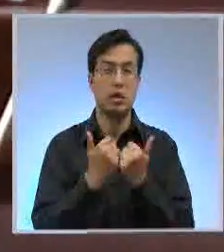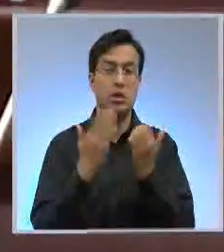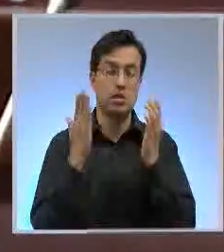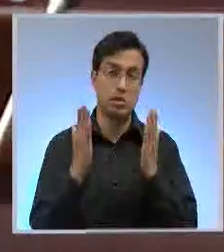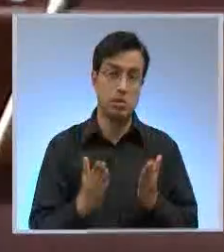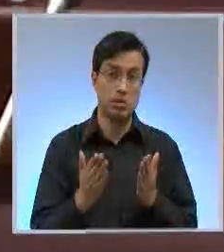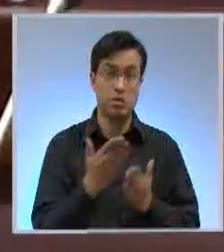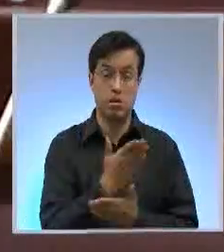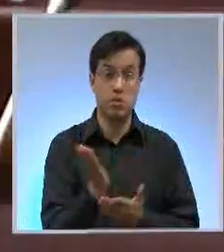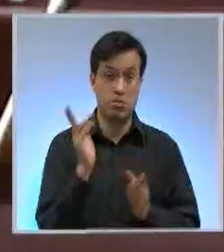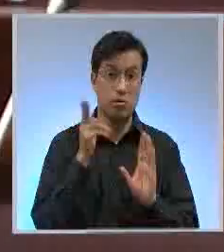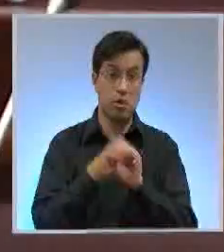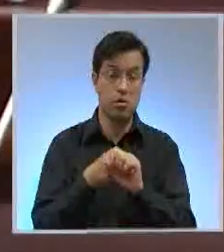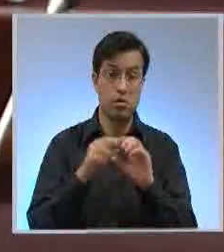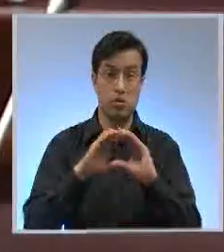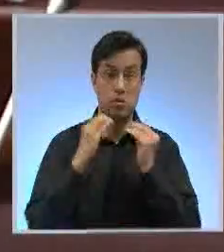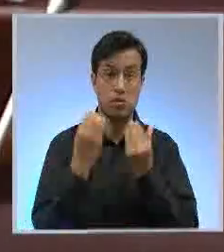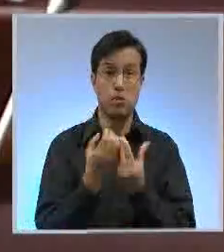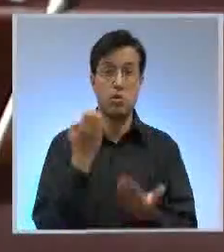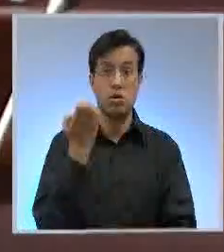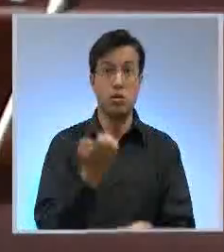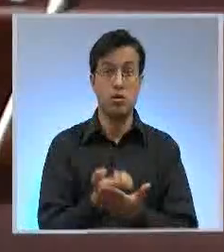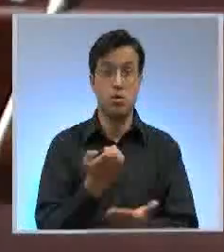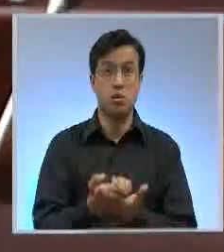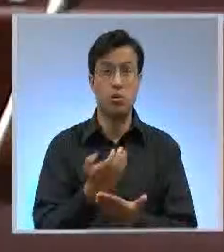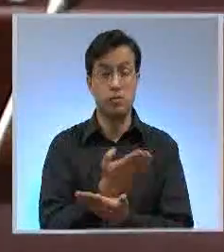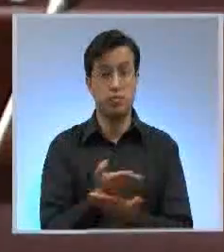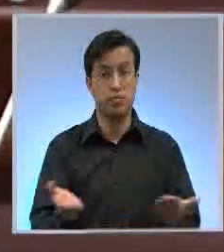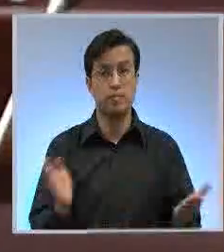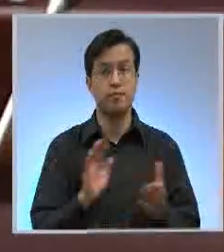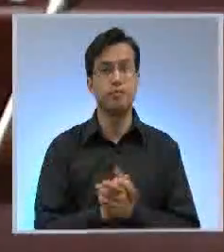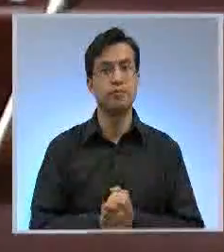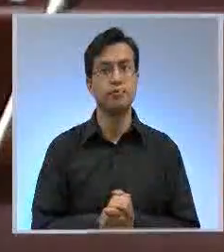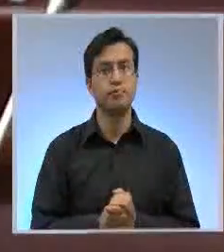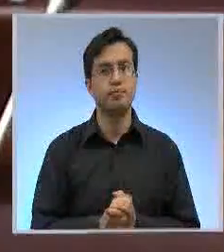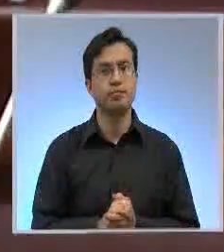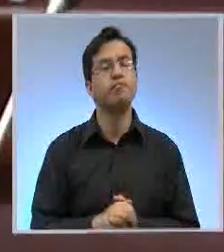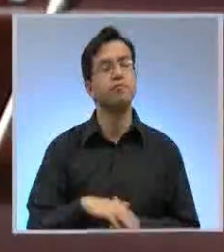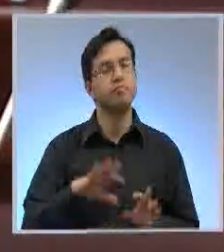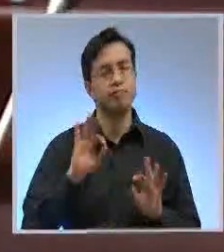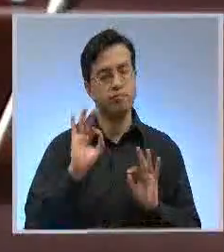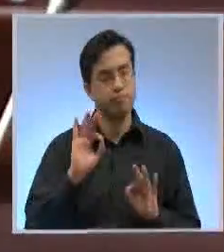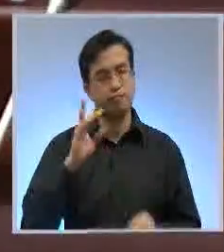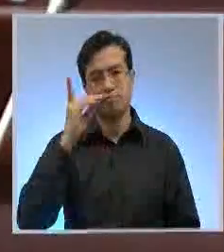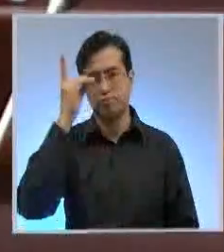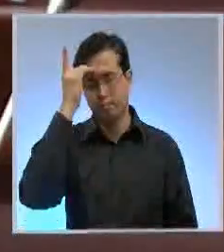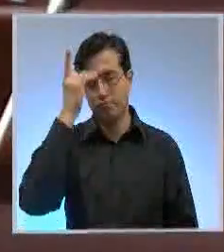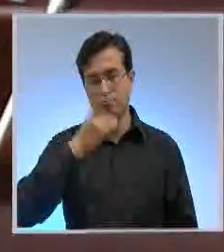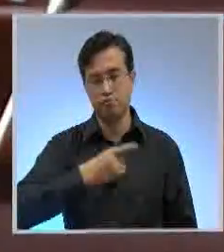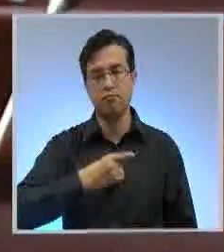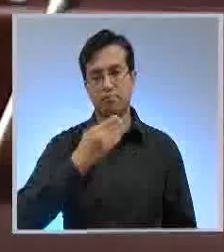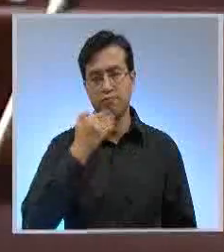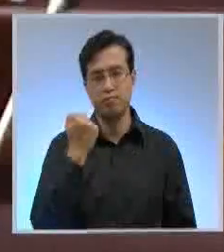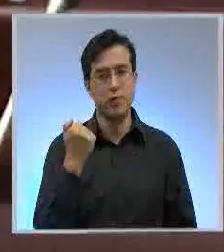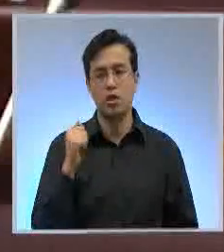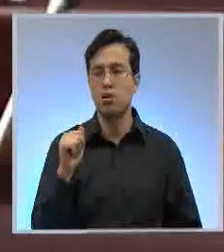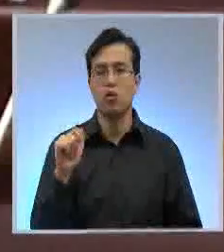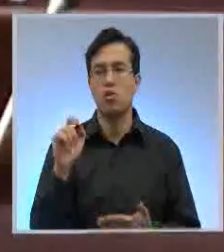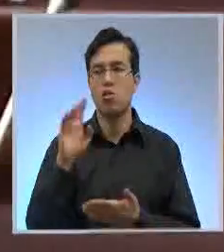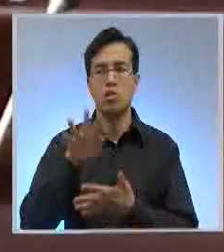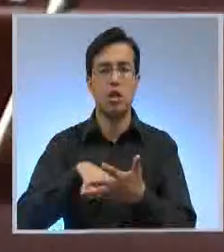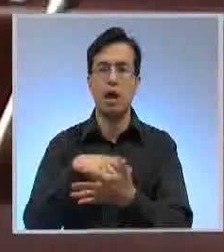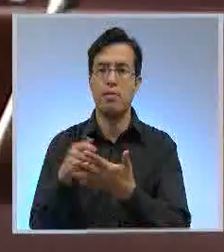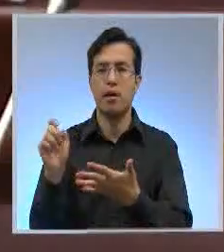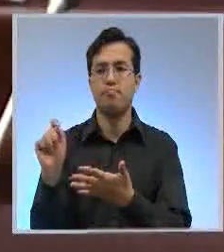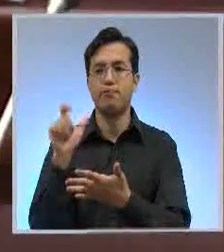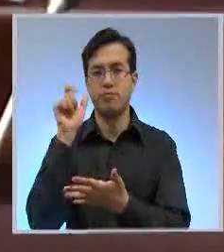momentos en la posibilidad de revisar, porque efectivamente considerábamos que en el caso de herederos indirectos era